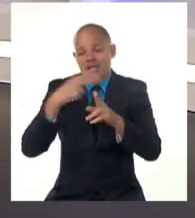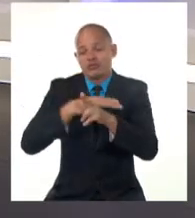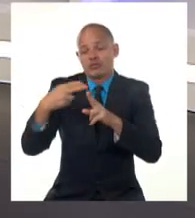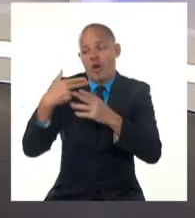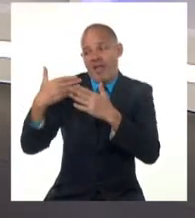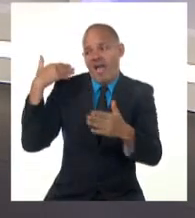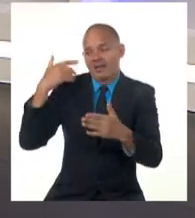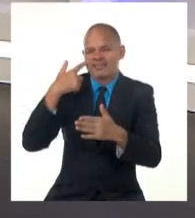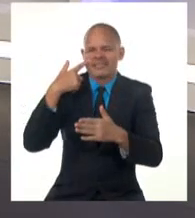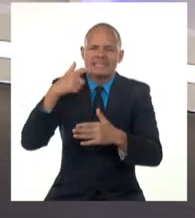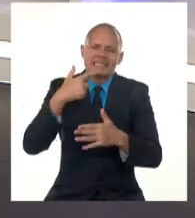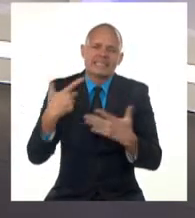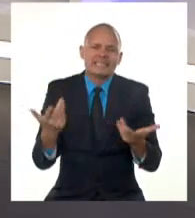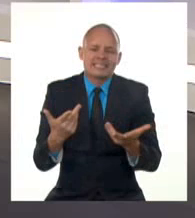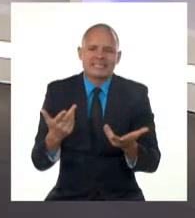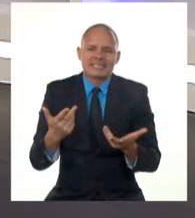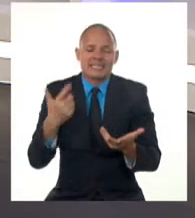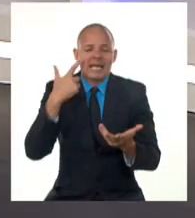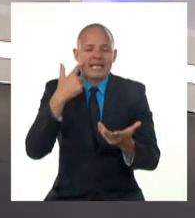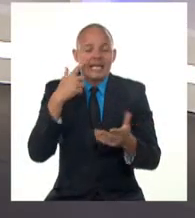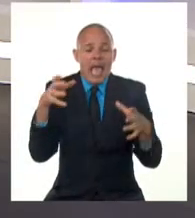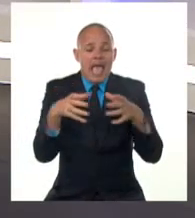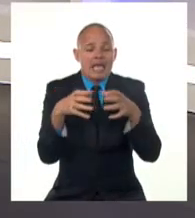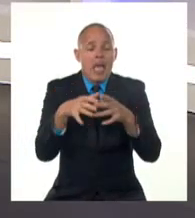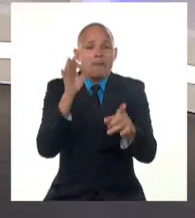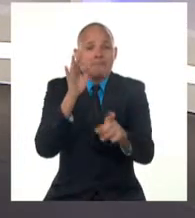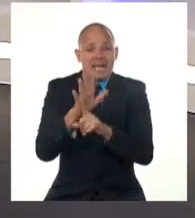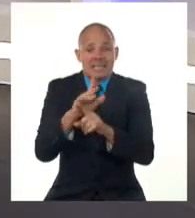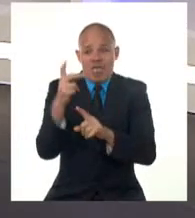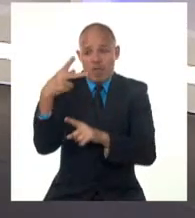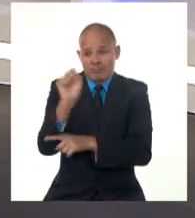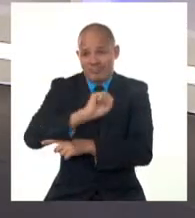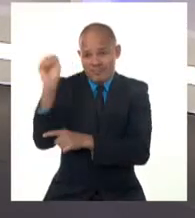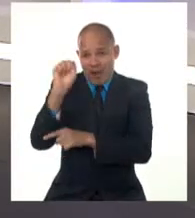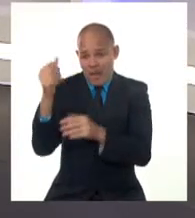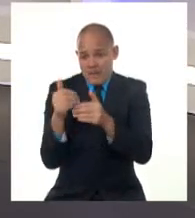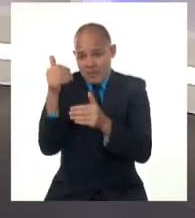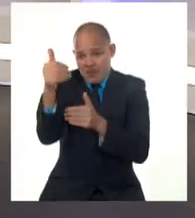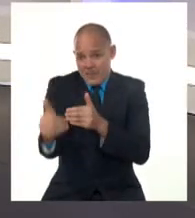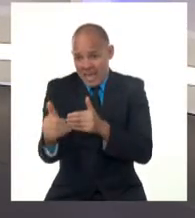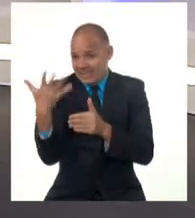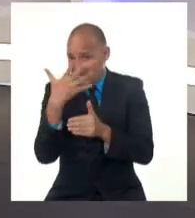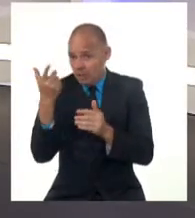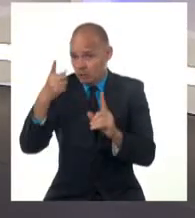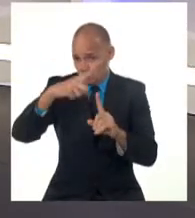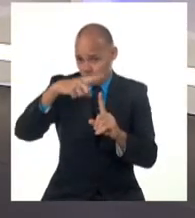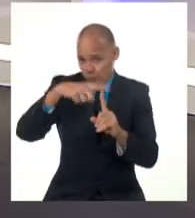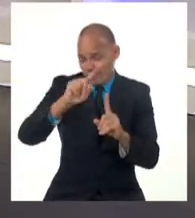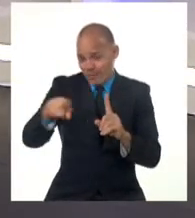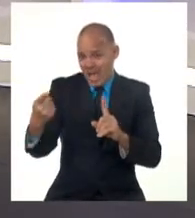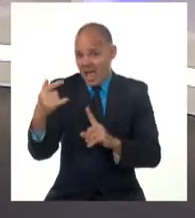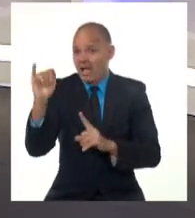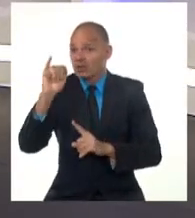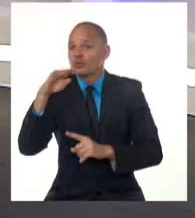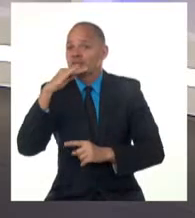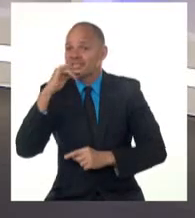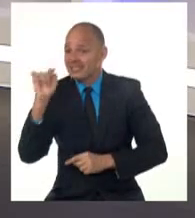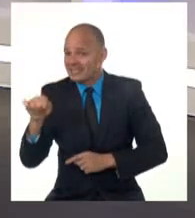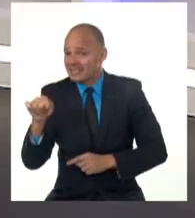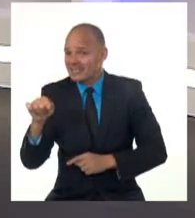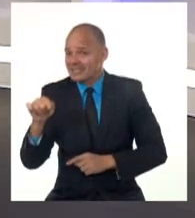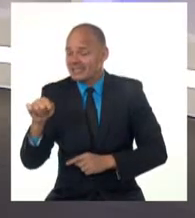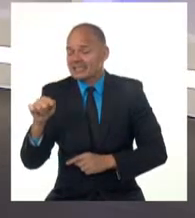un equipo comienza con dos victorias delante, que es el caso de las Tunas e Industriales en estos momentos, sí, en